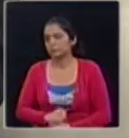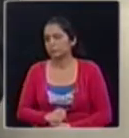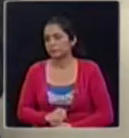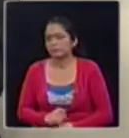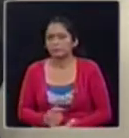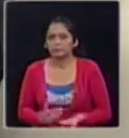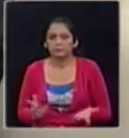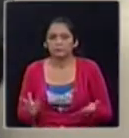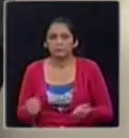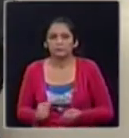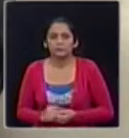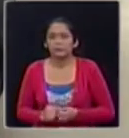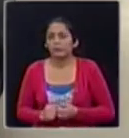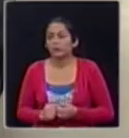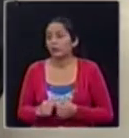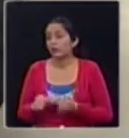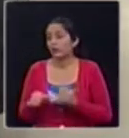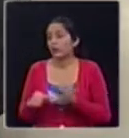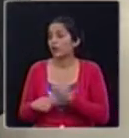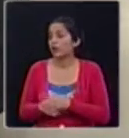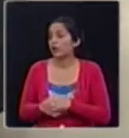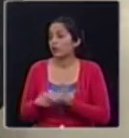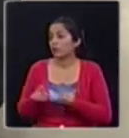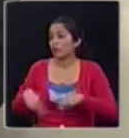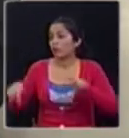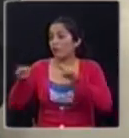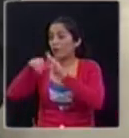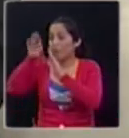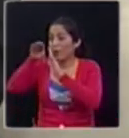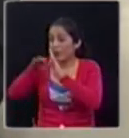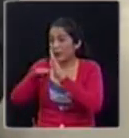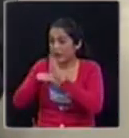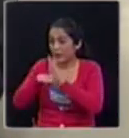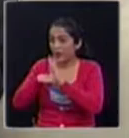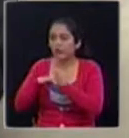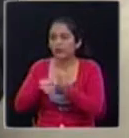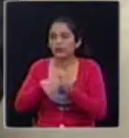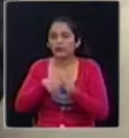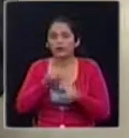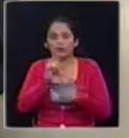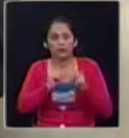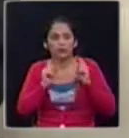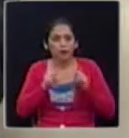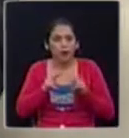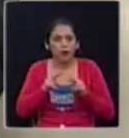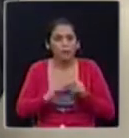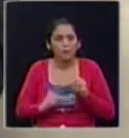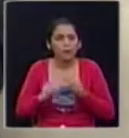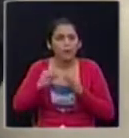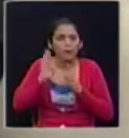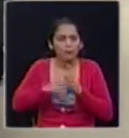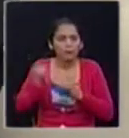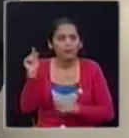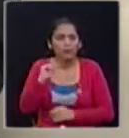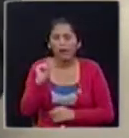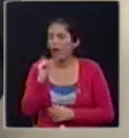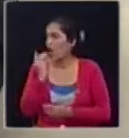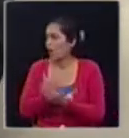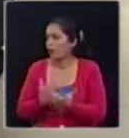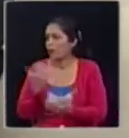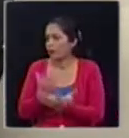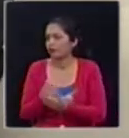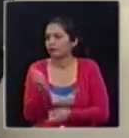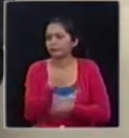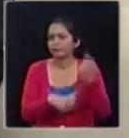y incrementa el consumo, y las empresas empiezan a generar un mayor volumen de ventas. Si las empresas, vamos a lo básico, si las empresas generan